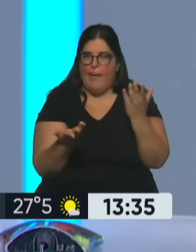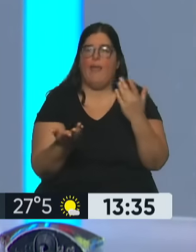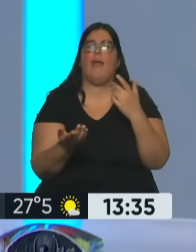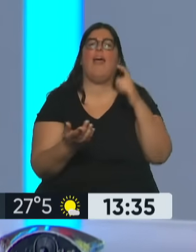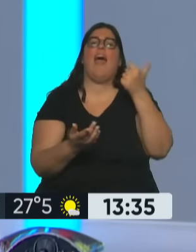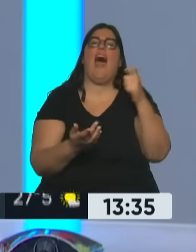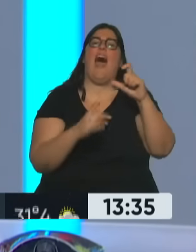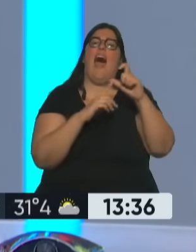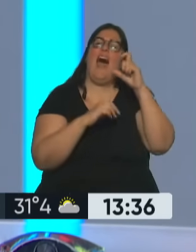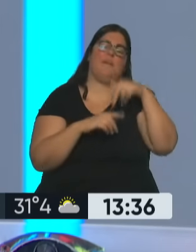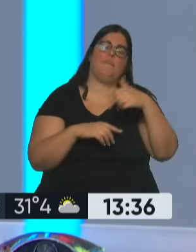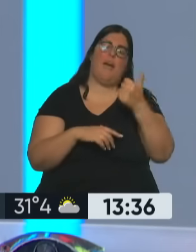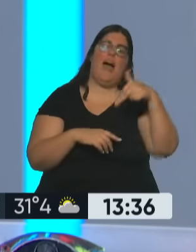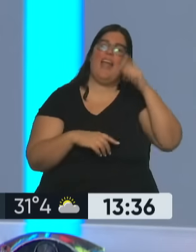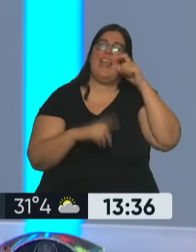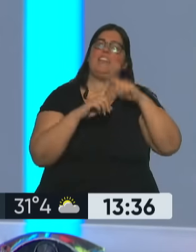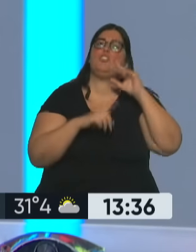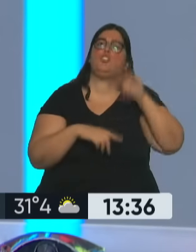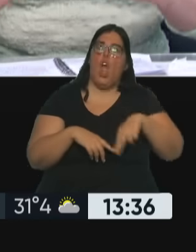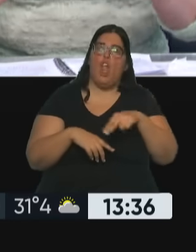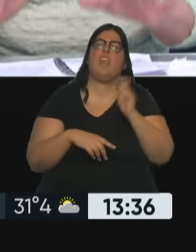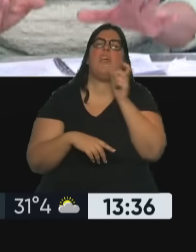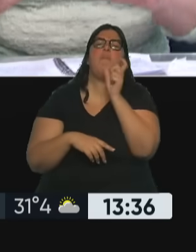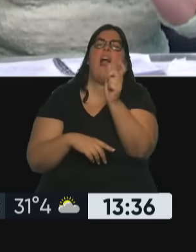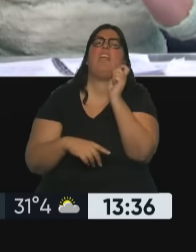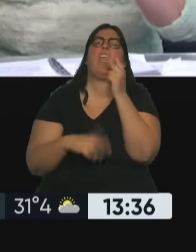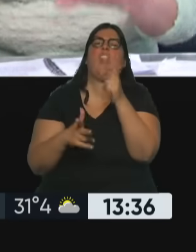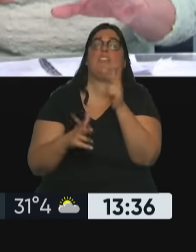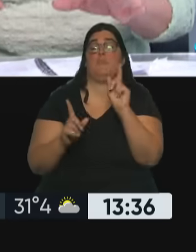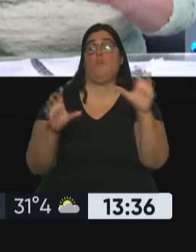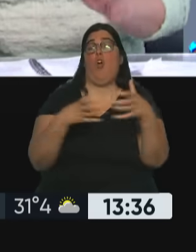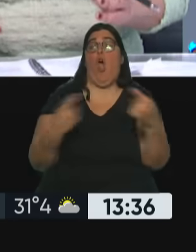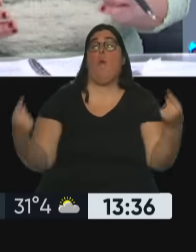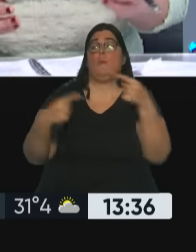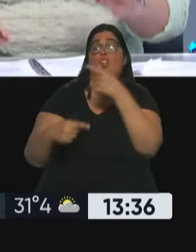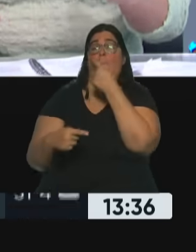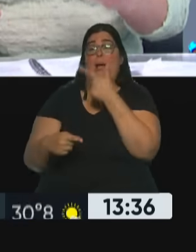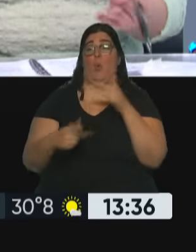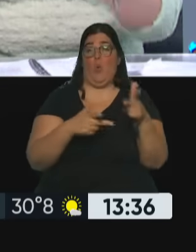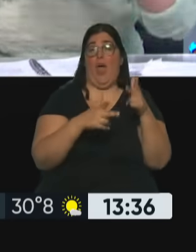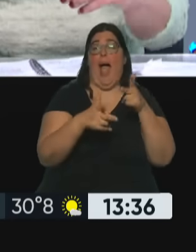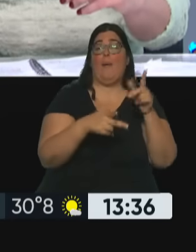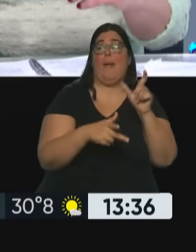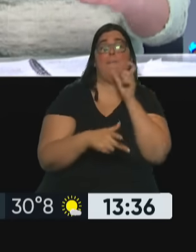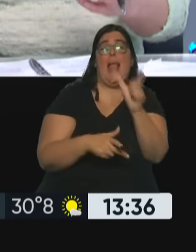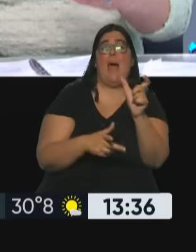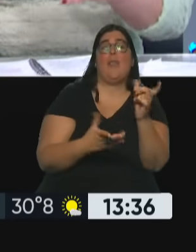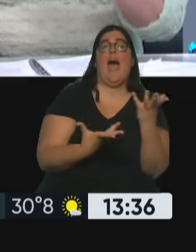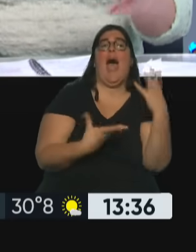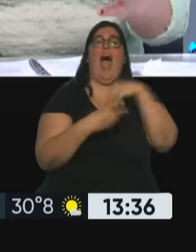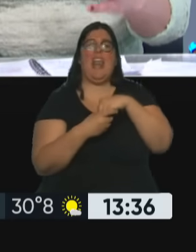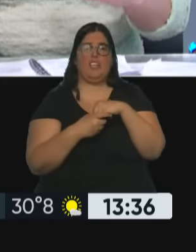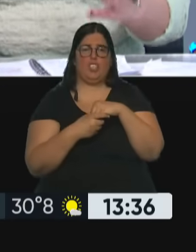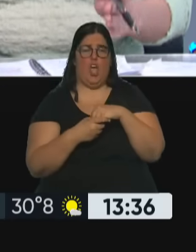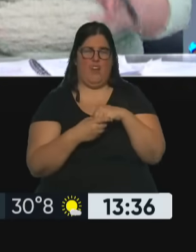esa palabra solamente habla la prensa opositora a Maduro, porque en realidad cuando se considera parte de un territorio no se